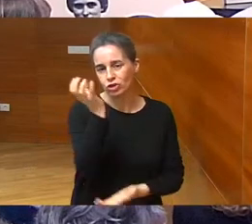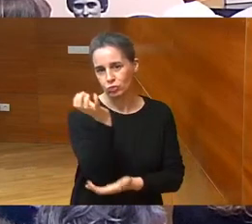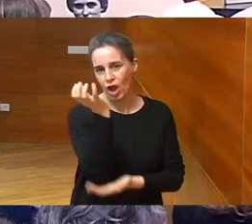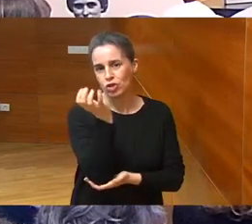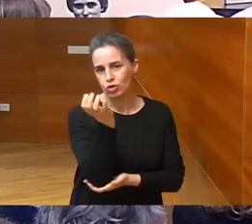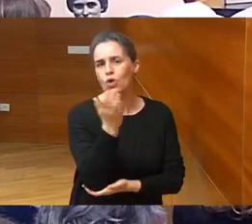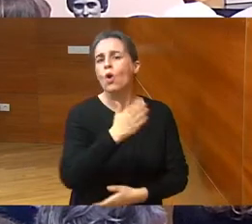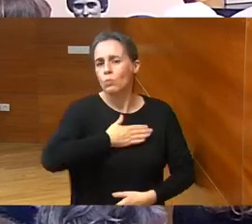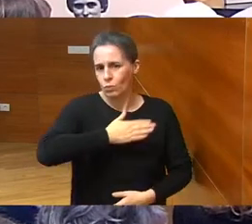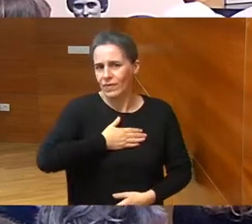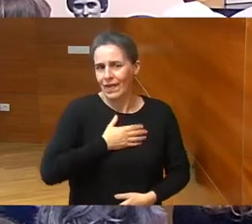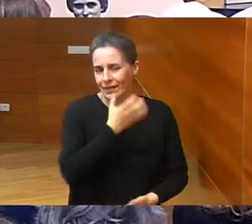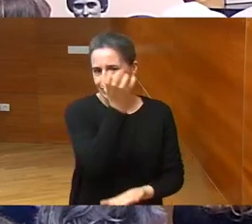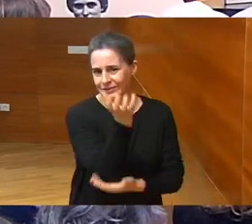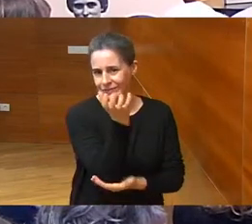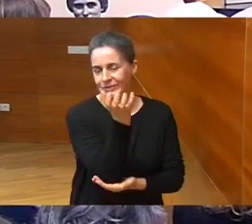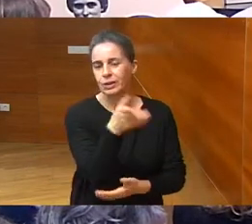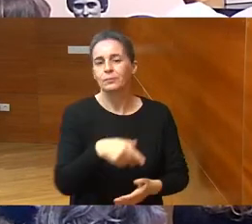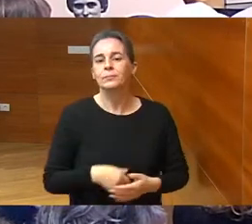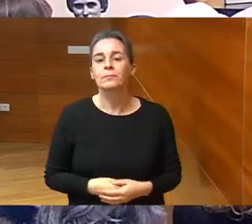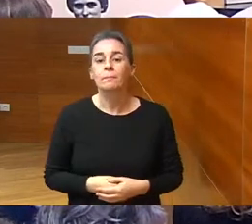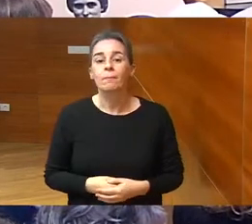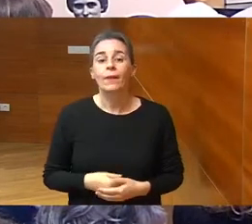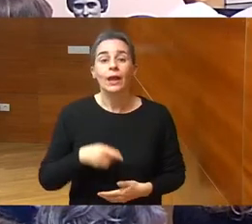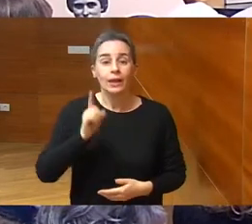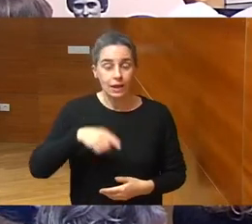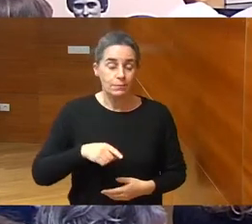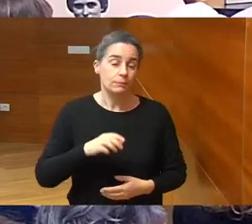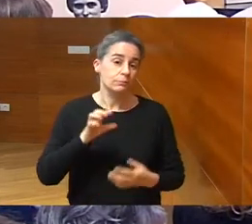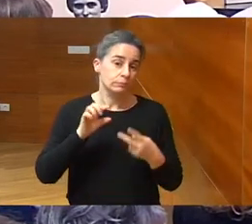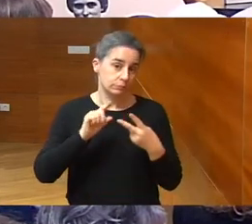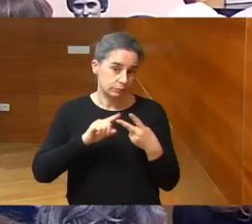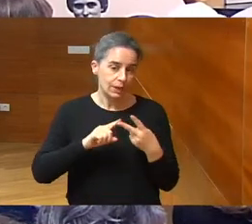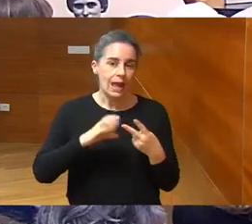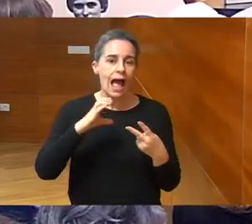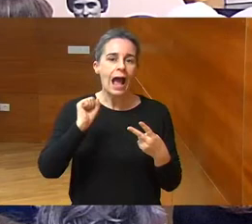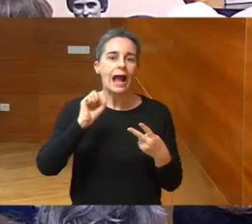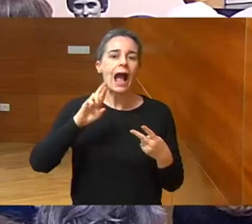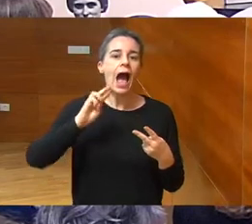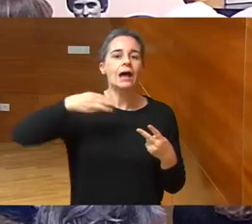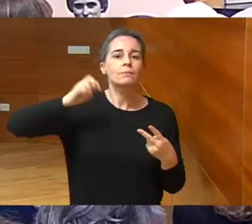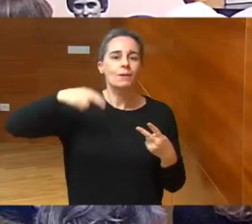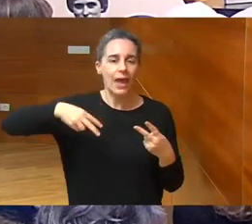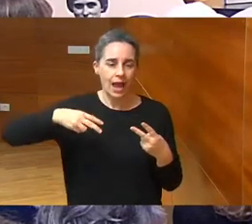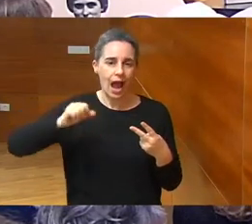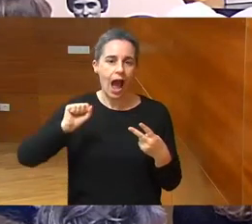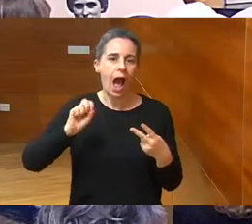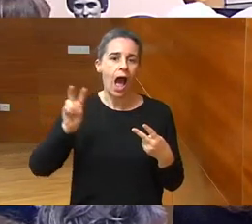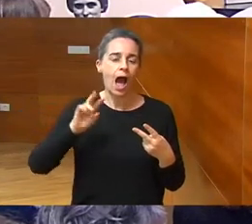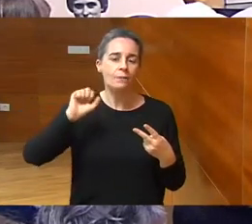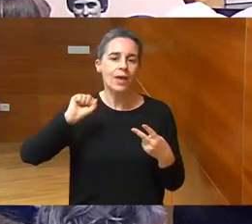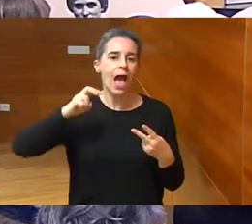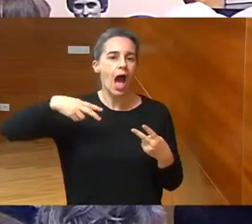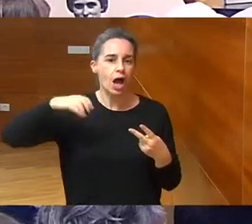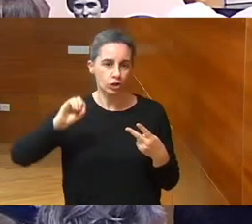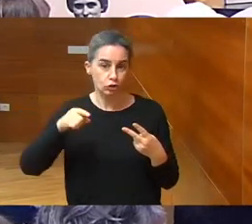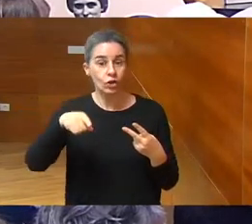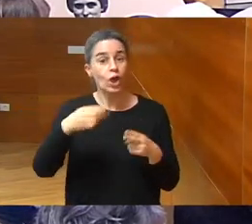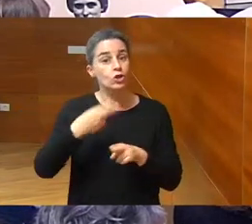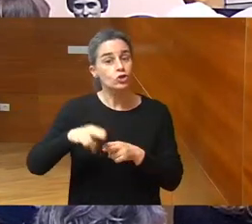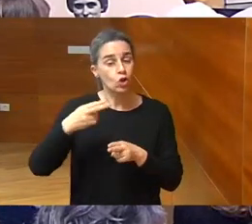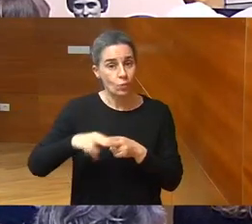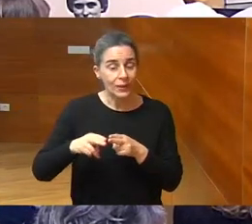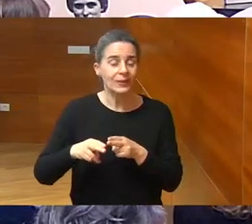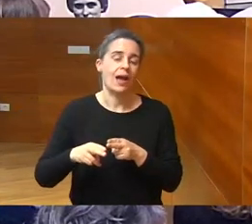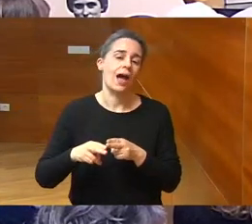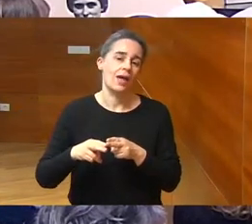casteló de sotomayor Carmen babiano Méndez Núñez que era sobrina de almirante castomé de